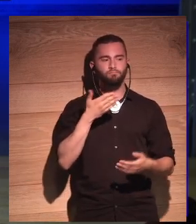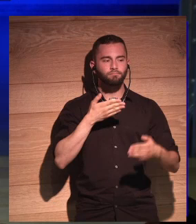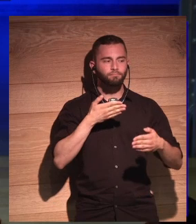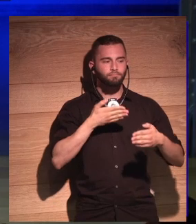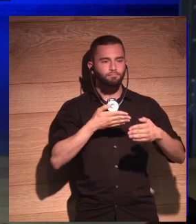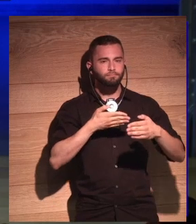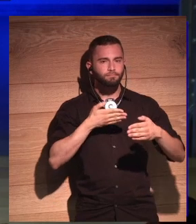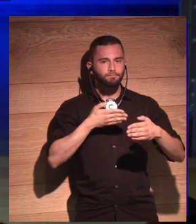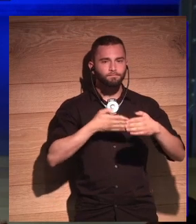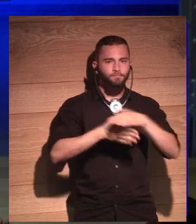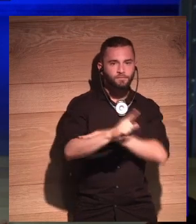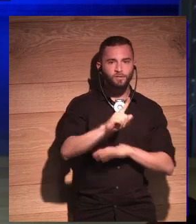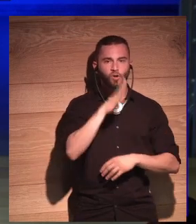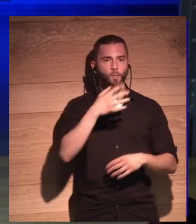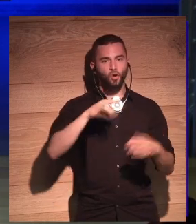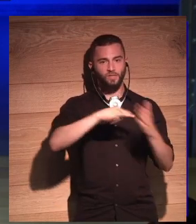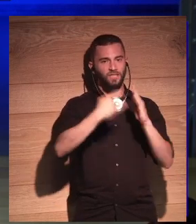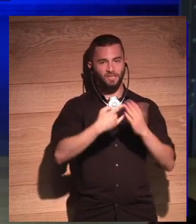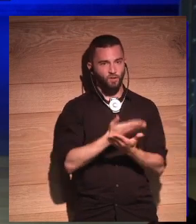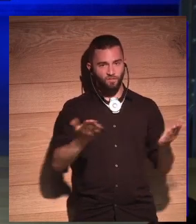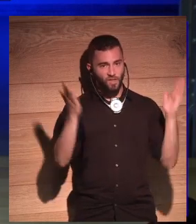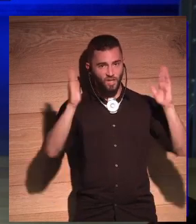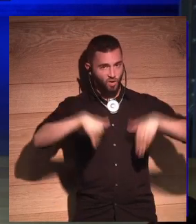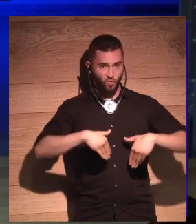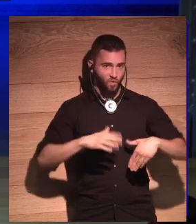sistemas menos fiables que existen?